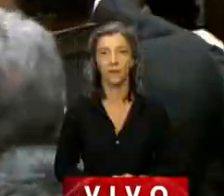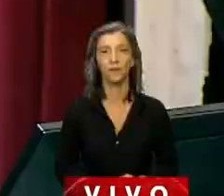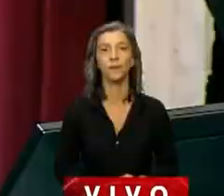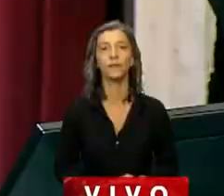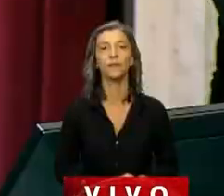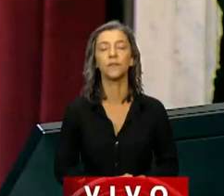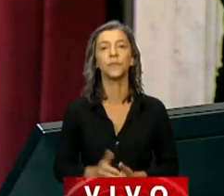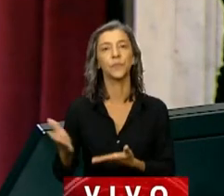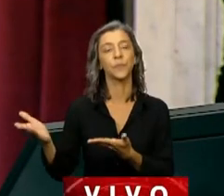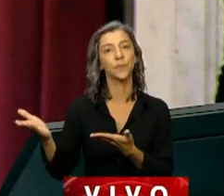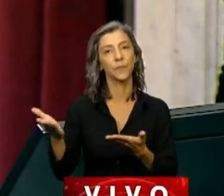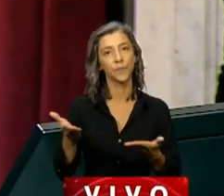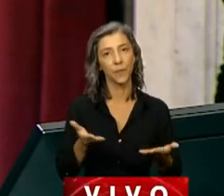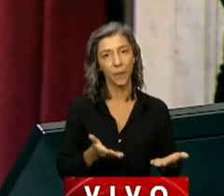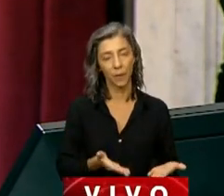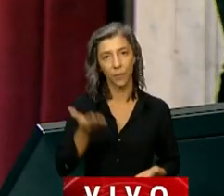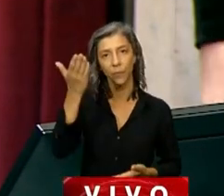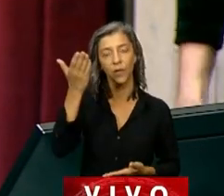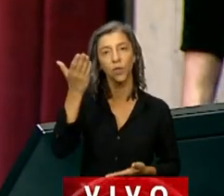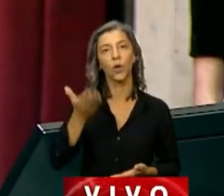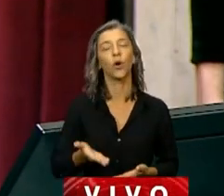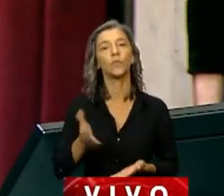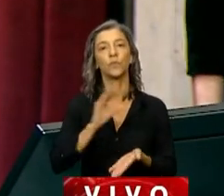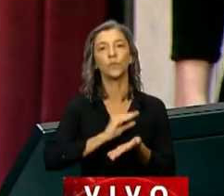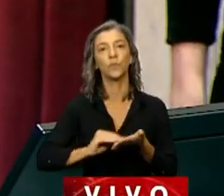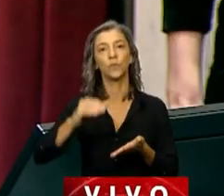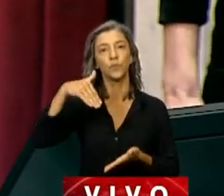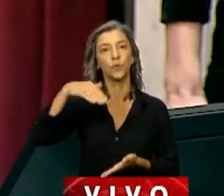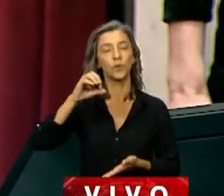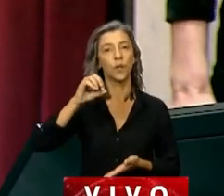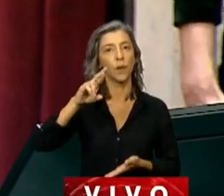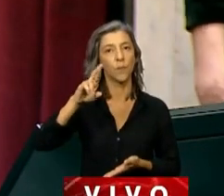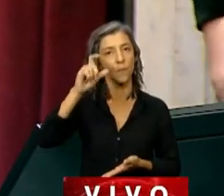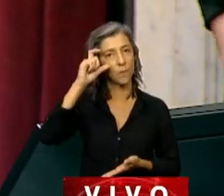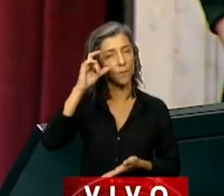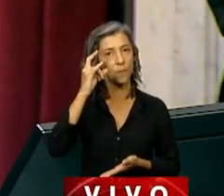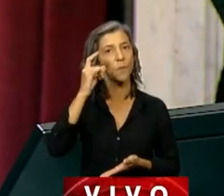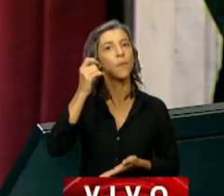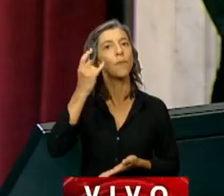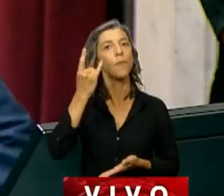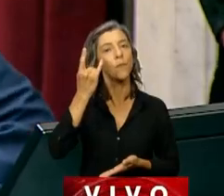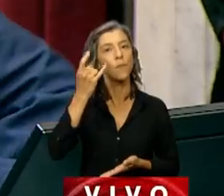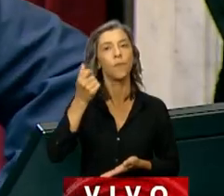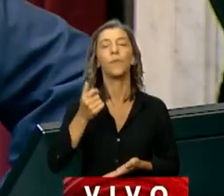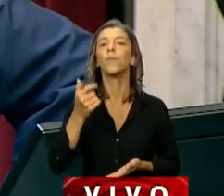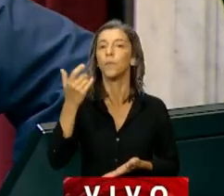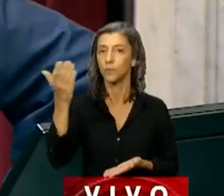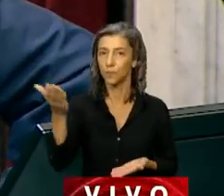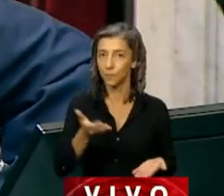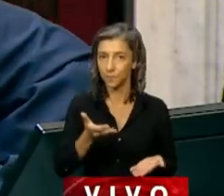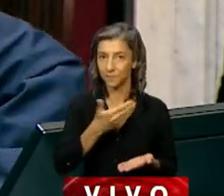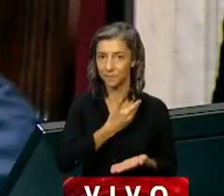Invito a la diputada Moró a ocupar el sitial de la